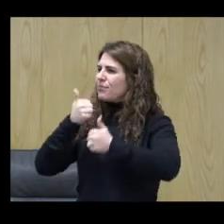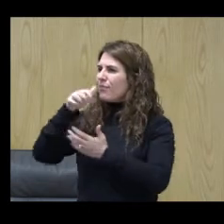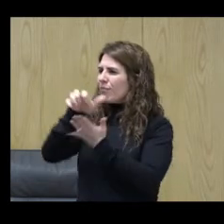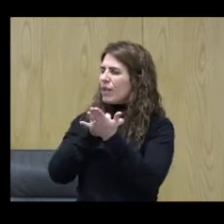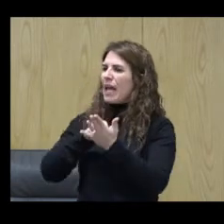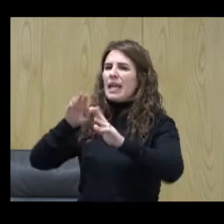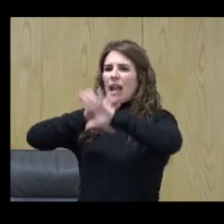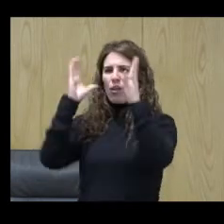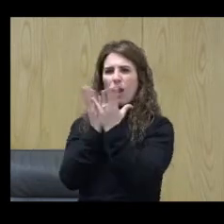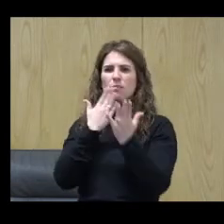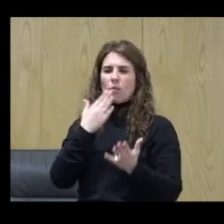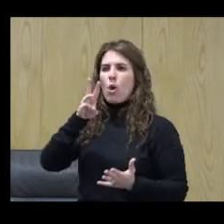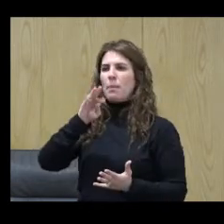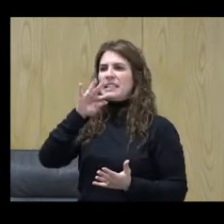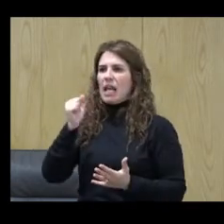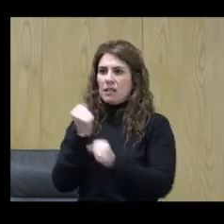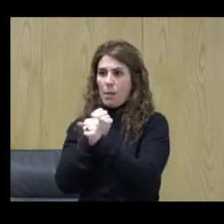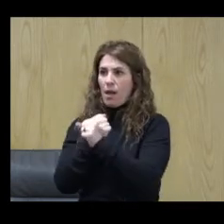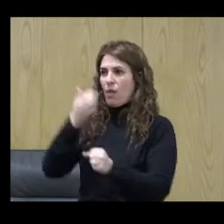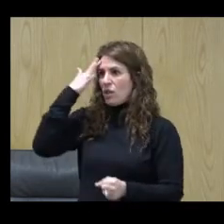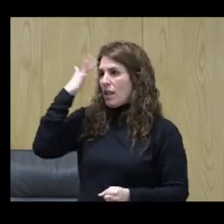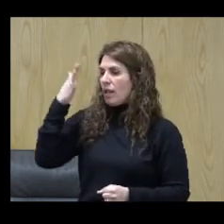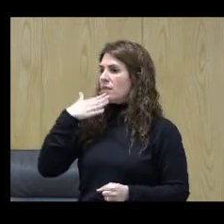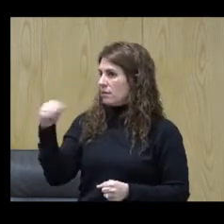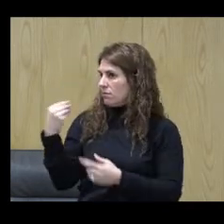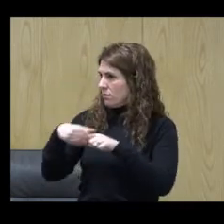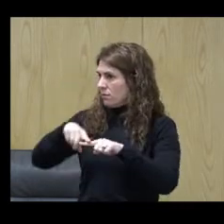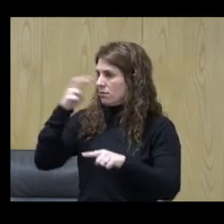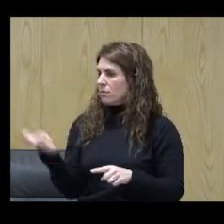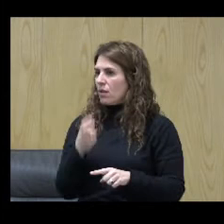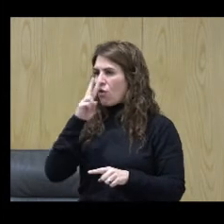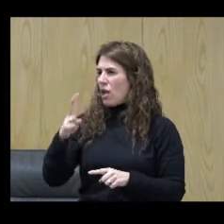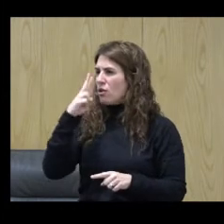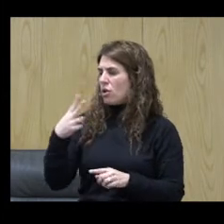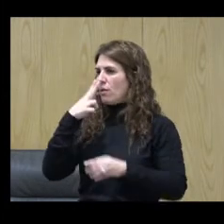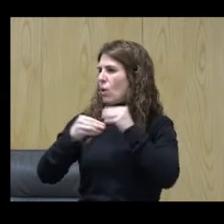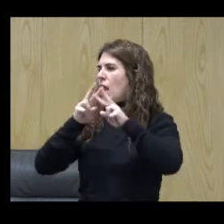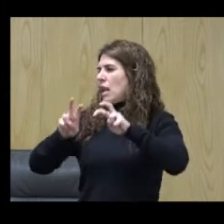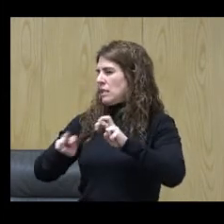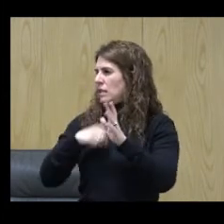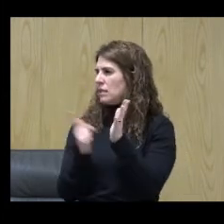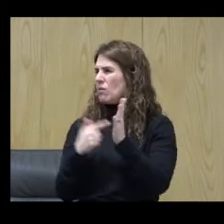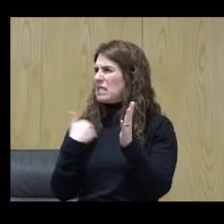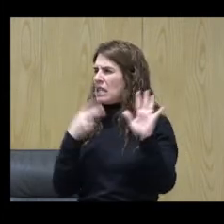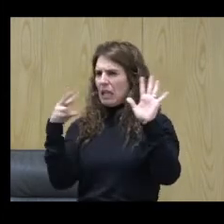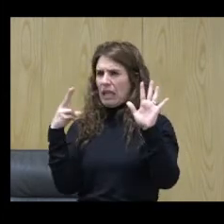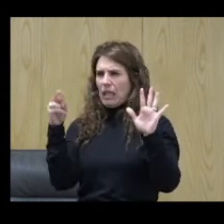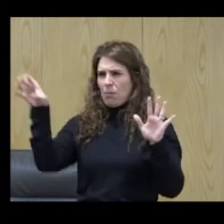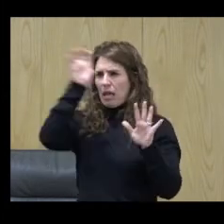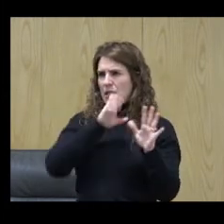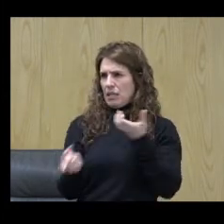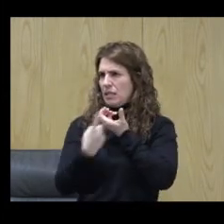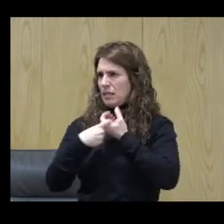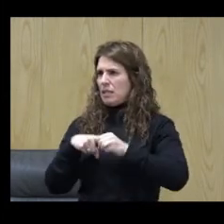adolescentes y cada dos años se hacen un análisis entero, ya son más de 70 países los que participan en